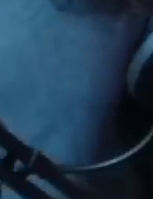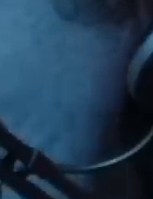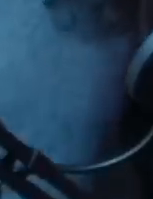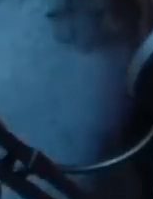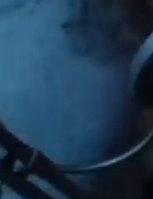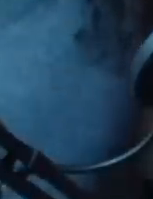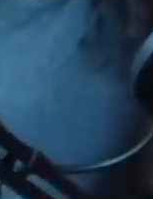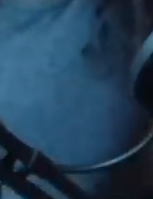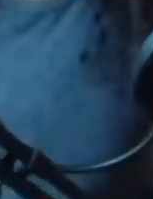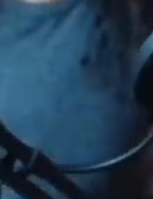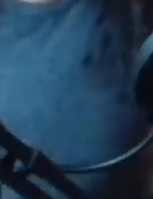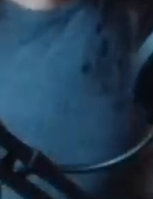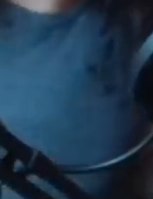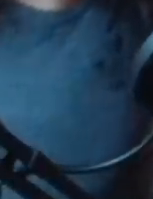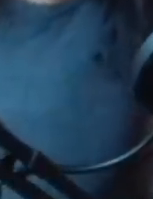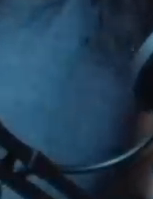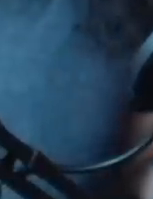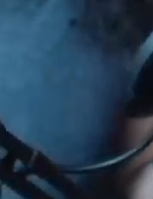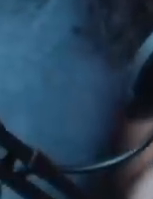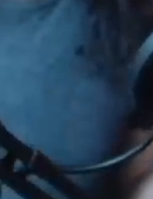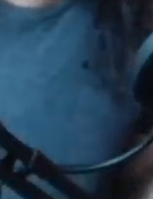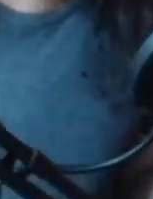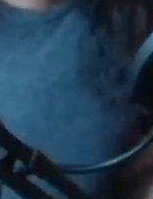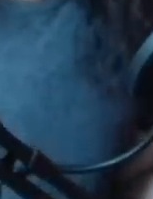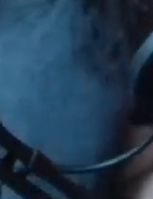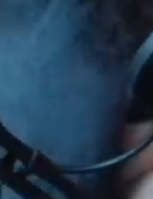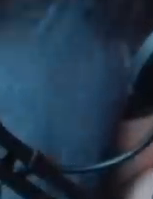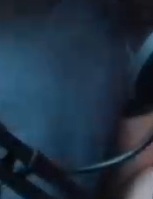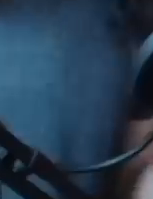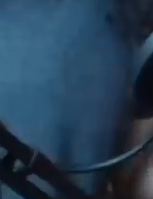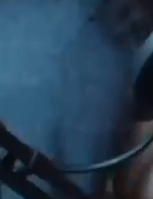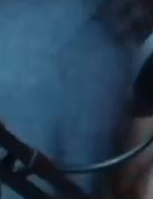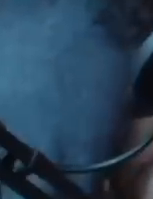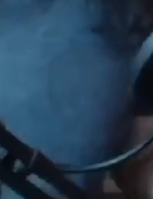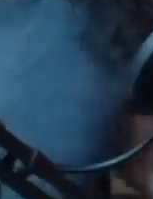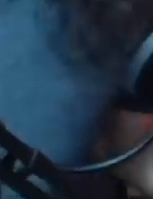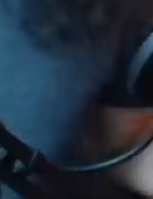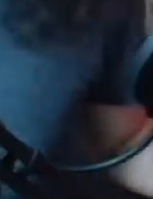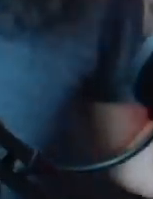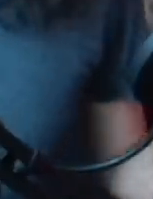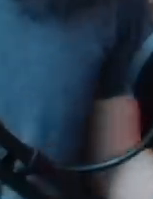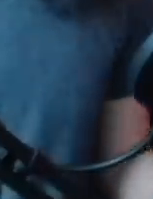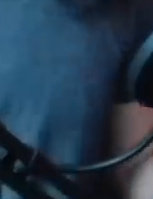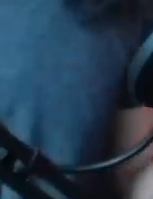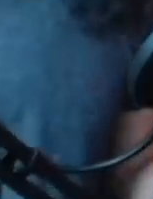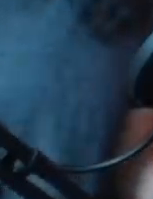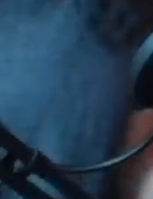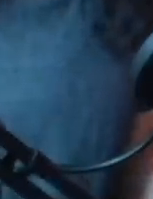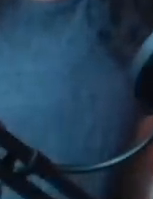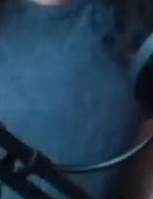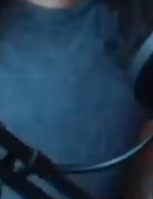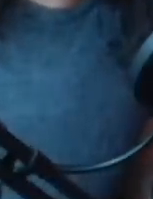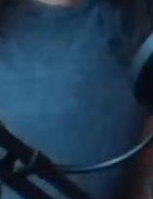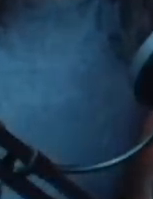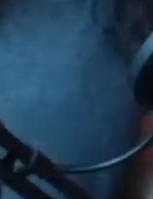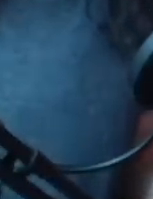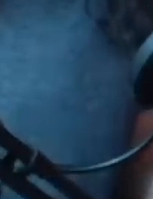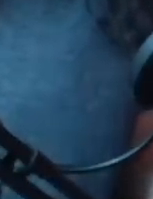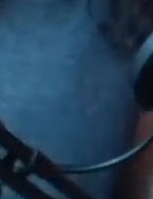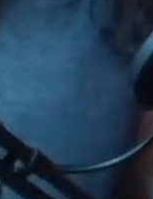compatriota se puso bien bueno el chisme en la mañanera Ya salió el peine o mejor dicho ya salió el